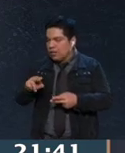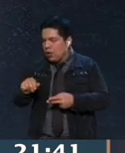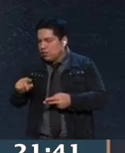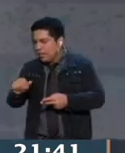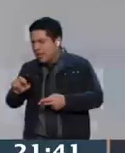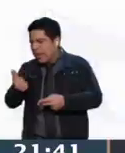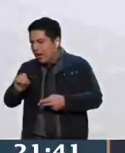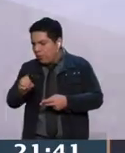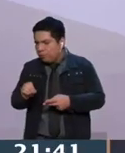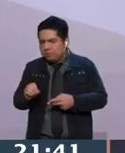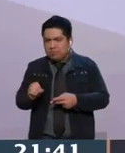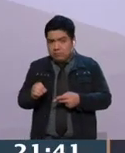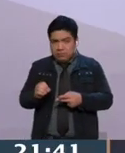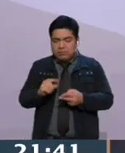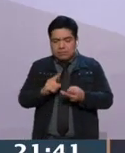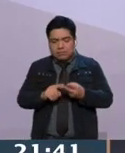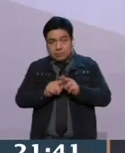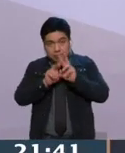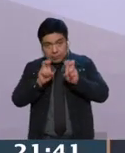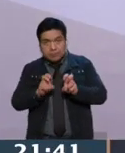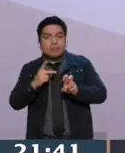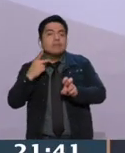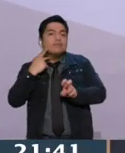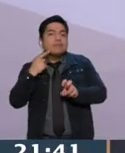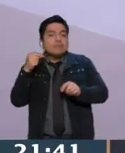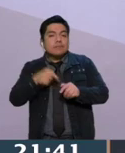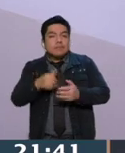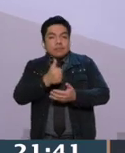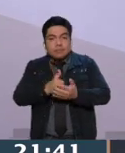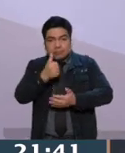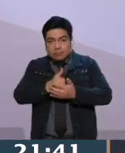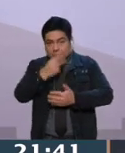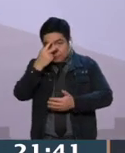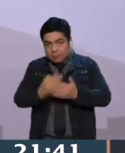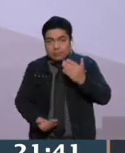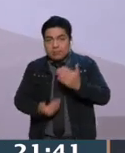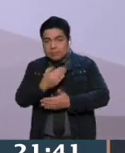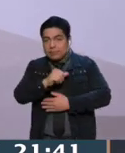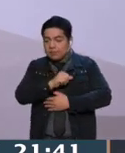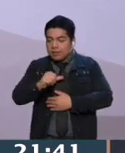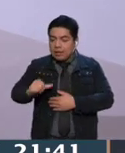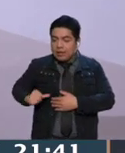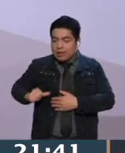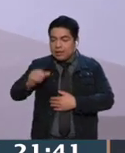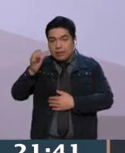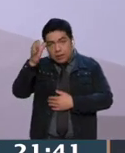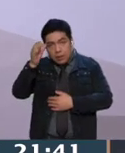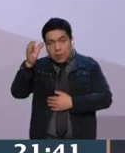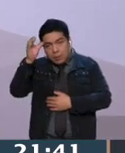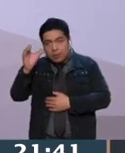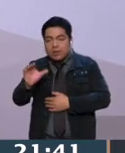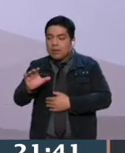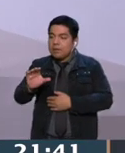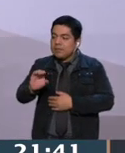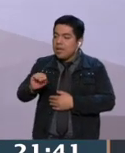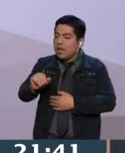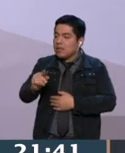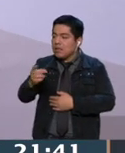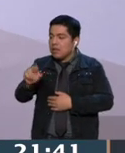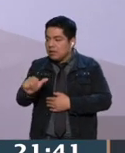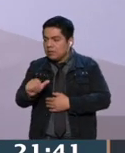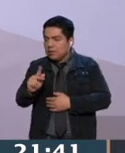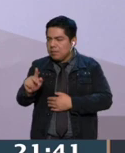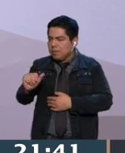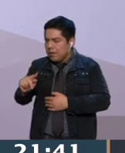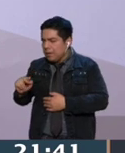Naranjo, perdón. En más temas políticos y electorales de nuestra ciudad, esta mañana la alcaldesa de Cuauhtémoc, Sandra Cuevas, criticó duramente el actuar de la alianza del PRI, del